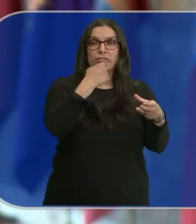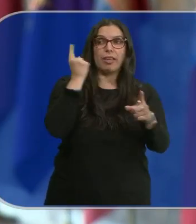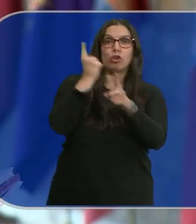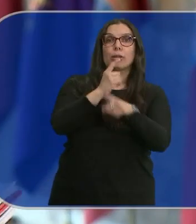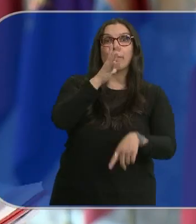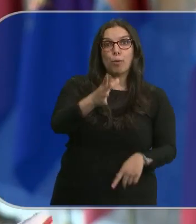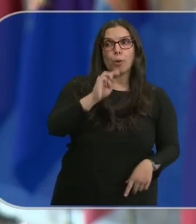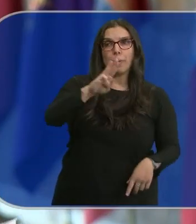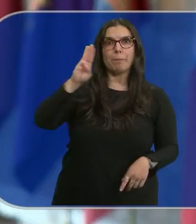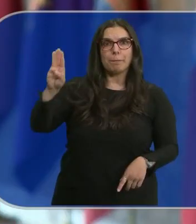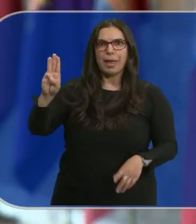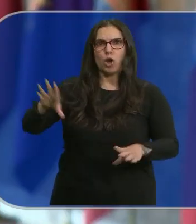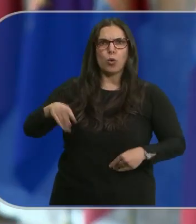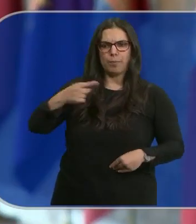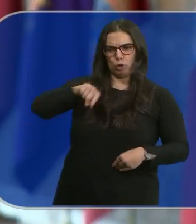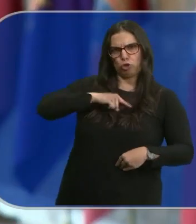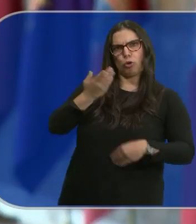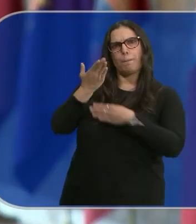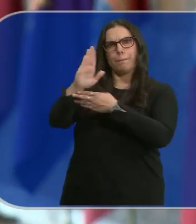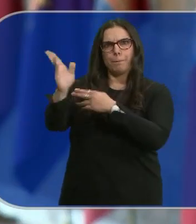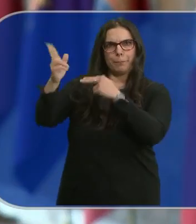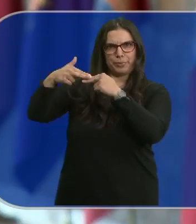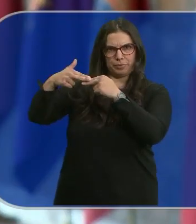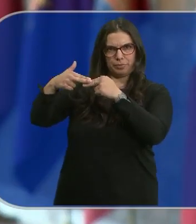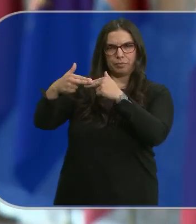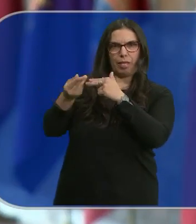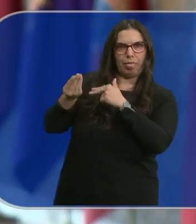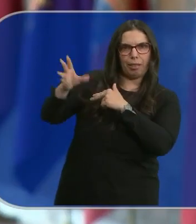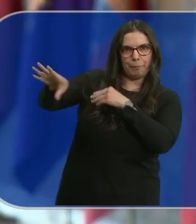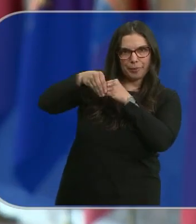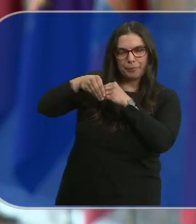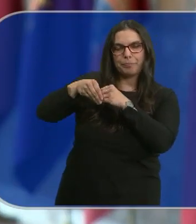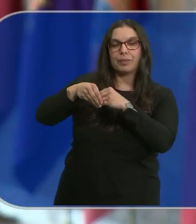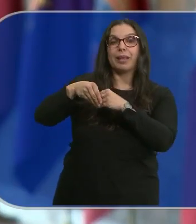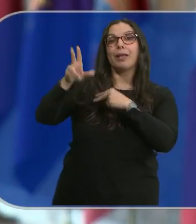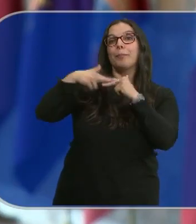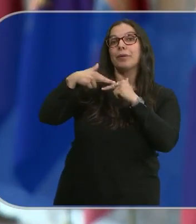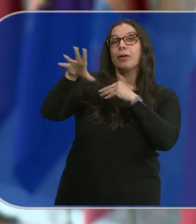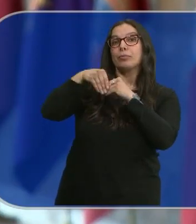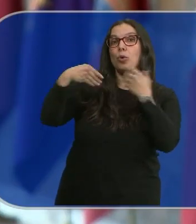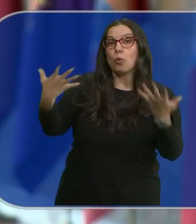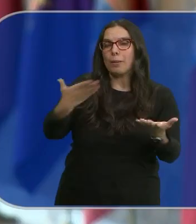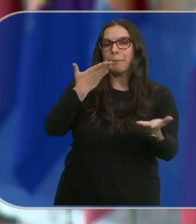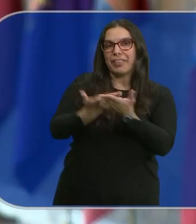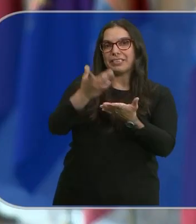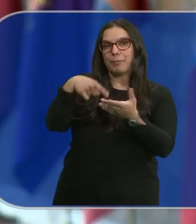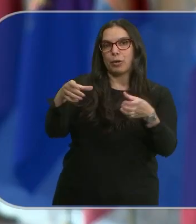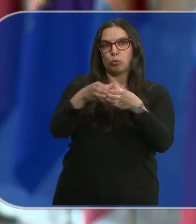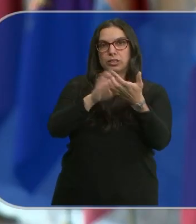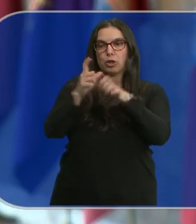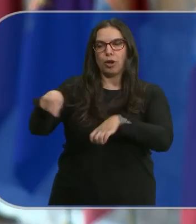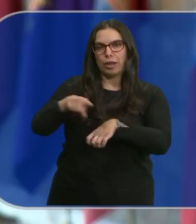que el PP no ha aceptado la enmienda que habían presentado. Esta enmienda pasaba por pedir a la Junta que ejecuten todas